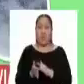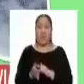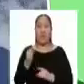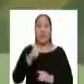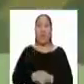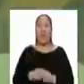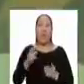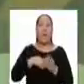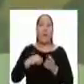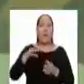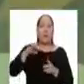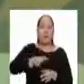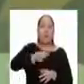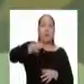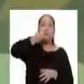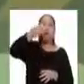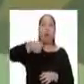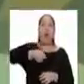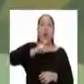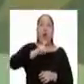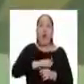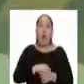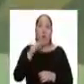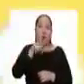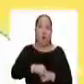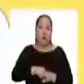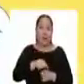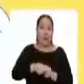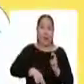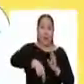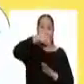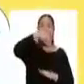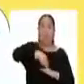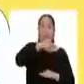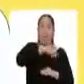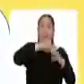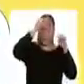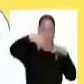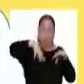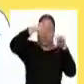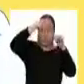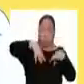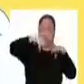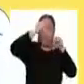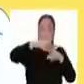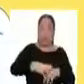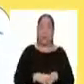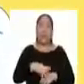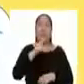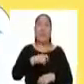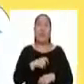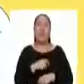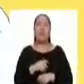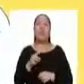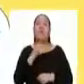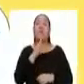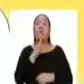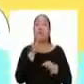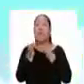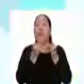zona norte del Perú necesaria para la agricultura. Por otro lado, tenemos que hablar de dos importantes masas